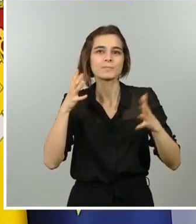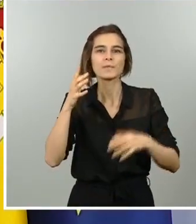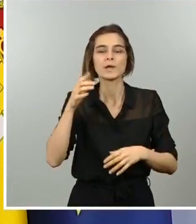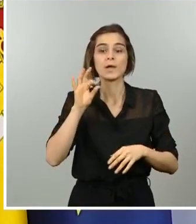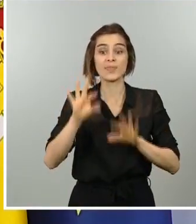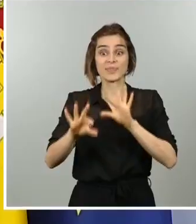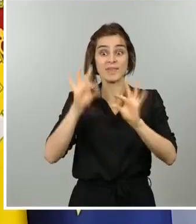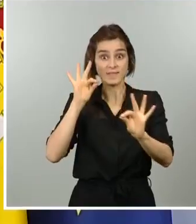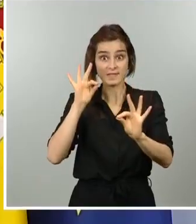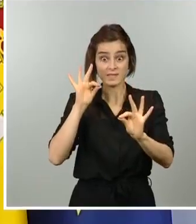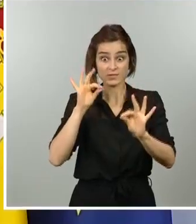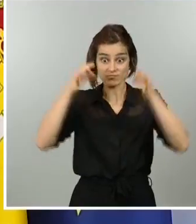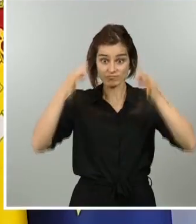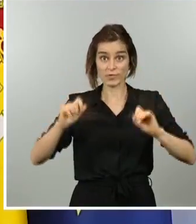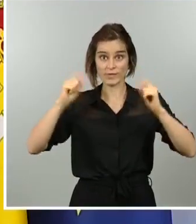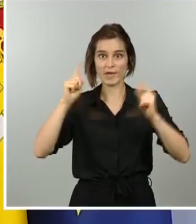podamos analizar